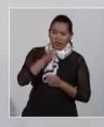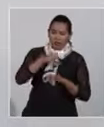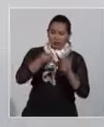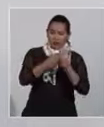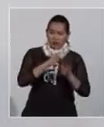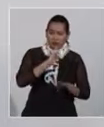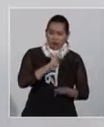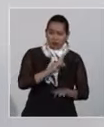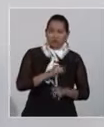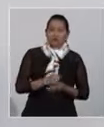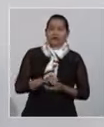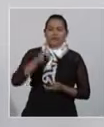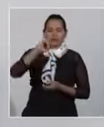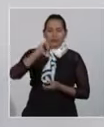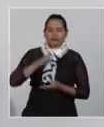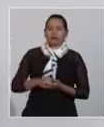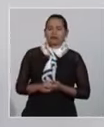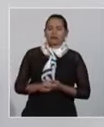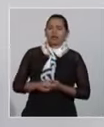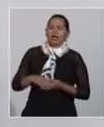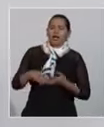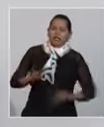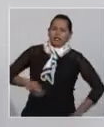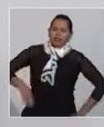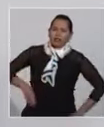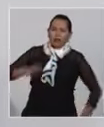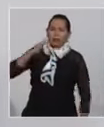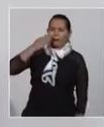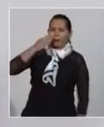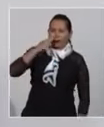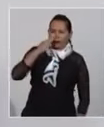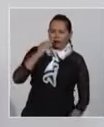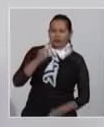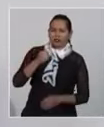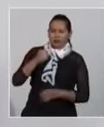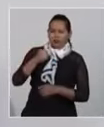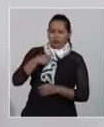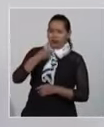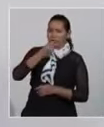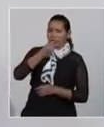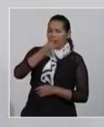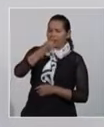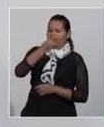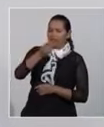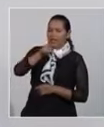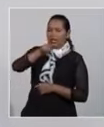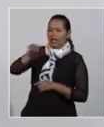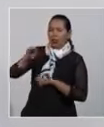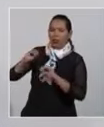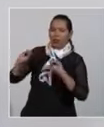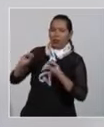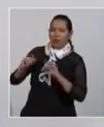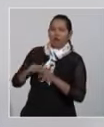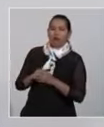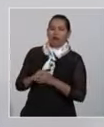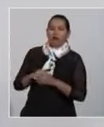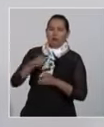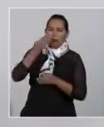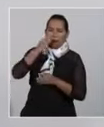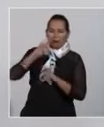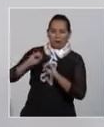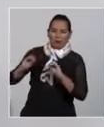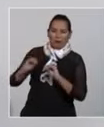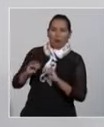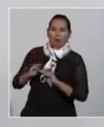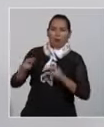Adelante. Luis Miguel Barbosa no lo alcanzó a decir, pues yo les voy a decir lo que iba a decir, que no me va a contestar. Y no me va a contestar por